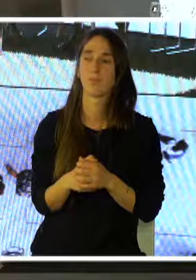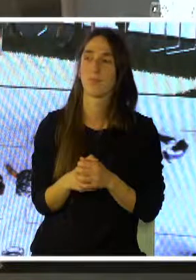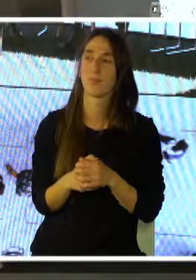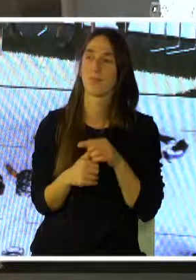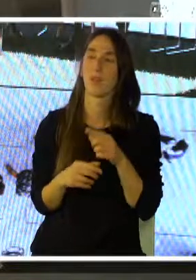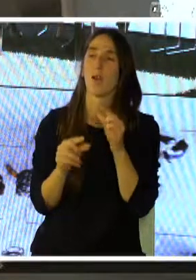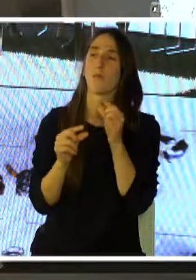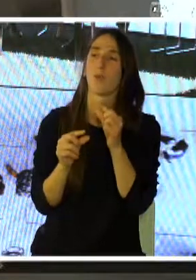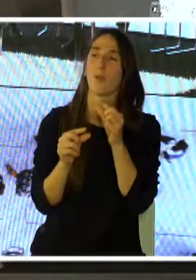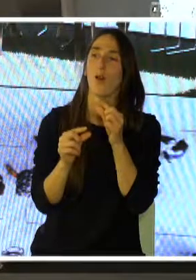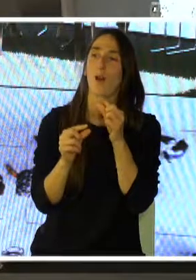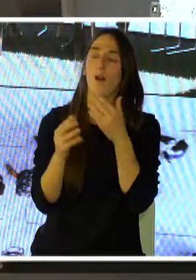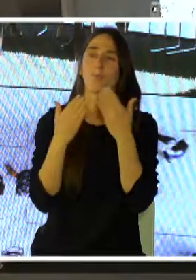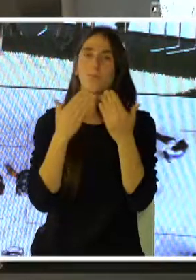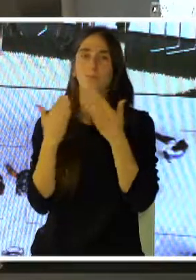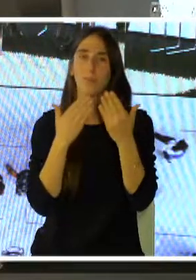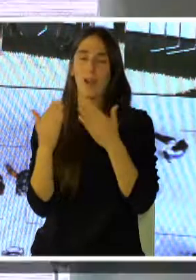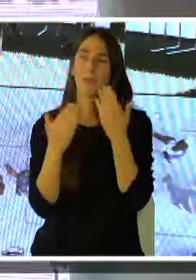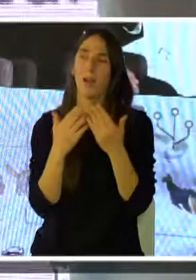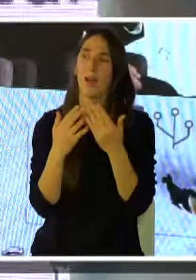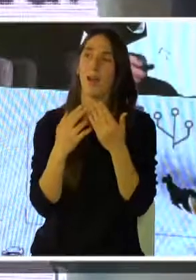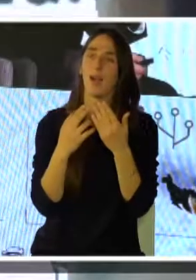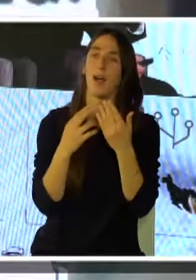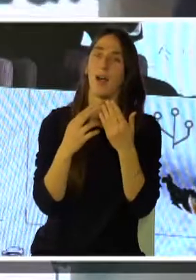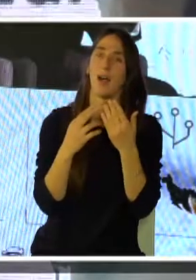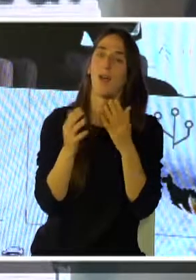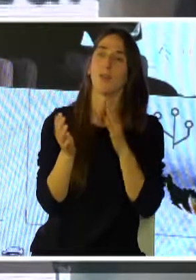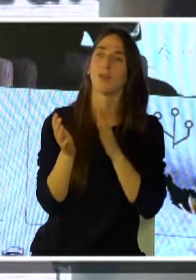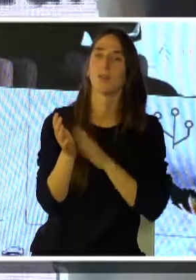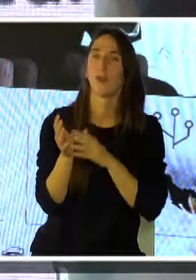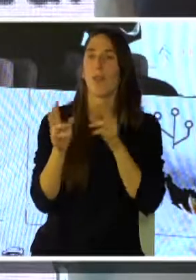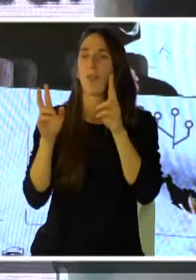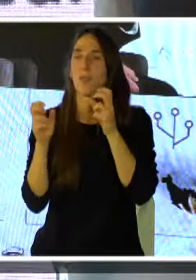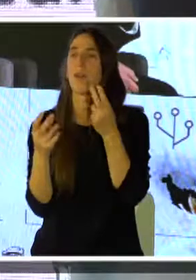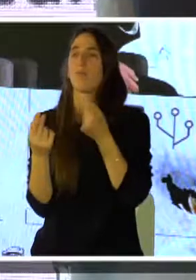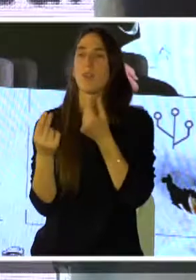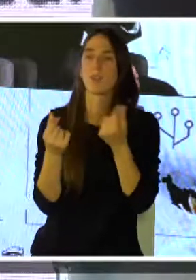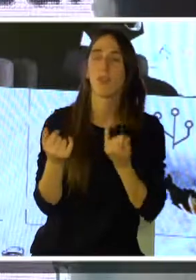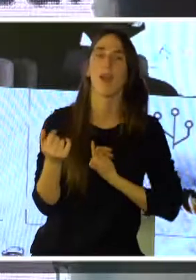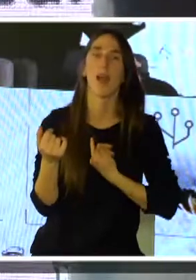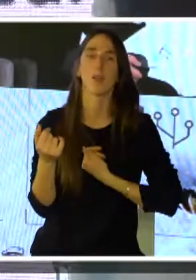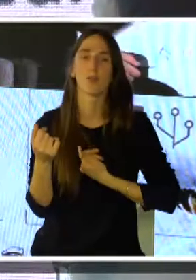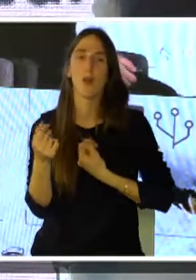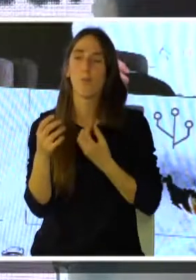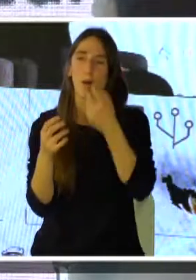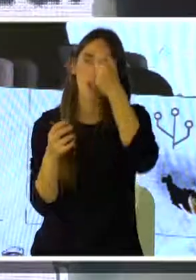Un poco para conversar de la gestión financiera y cómo son las tecnologías